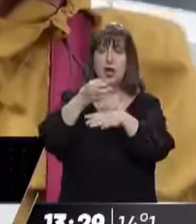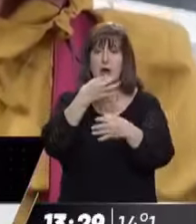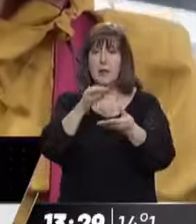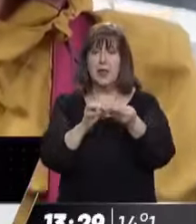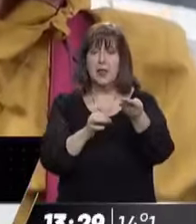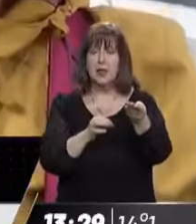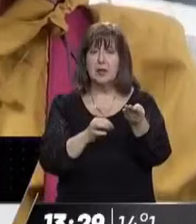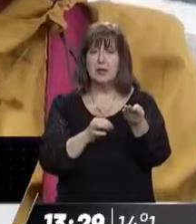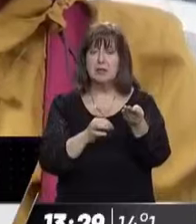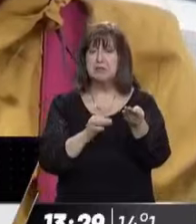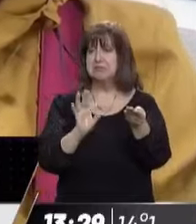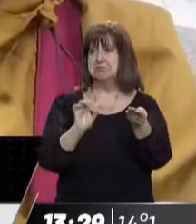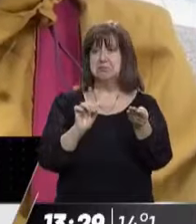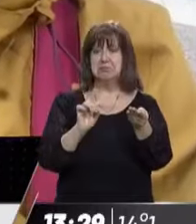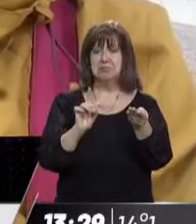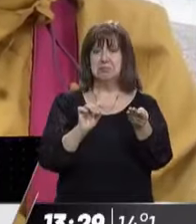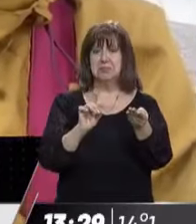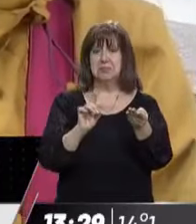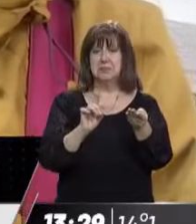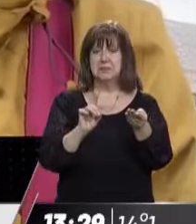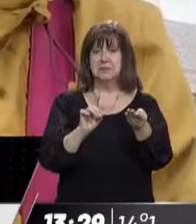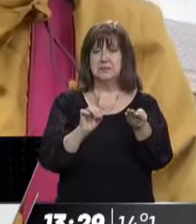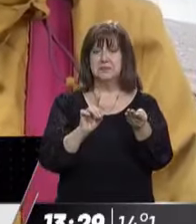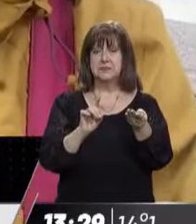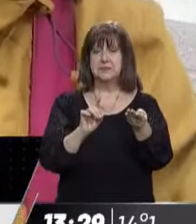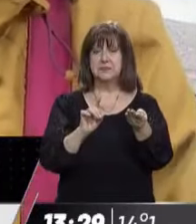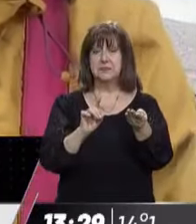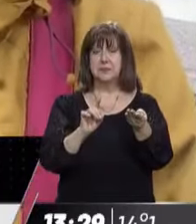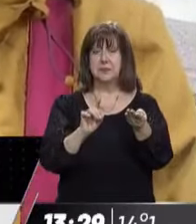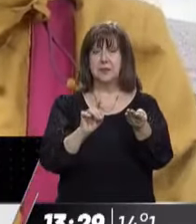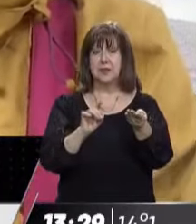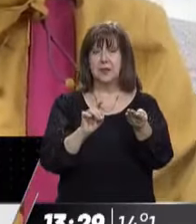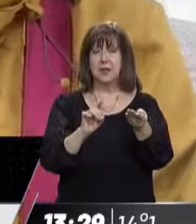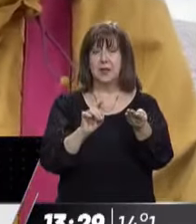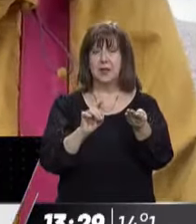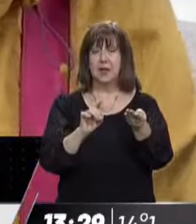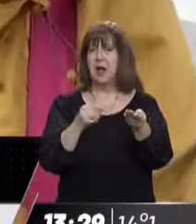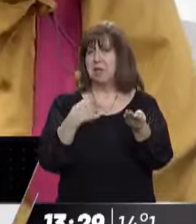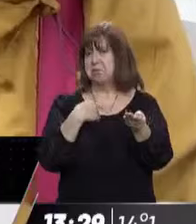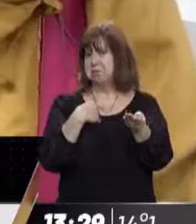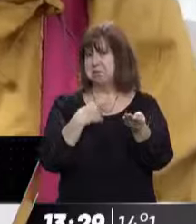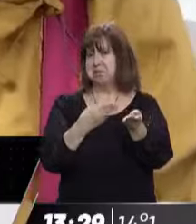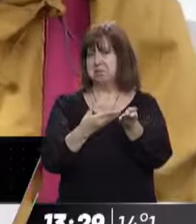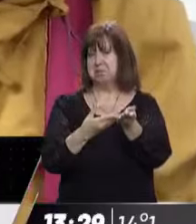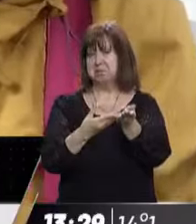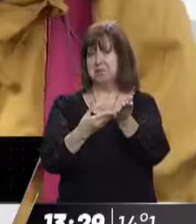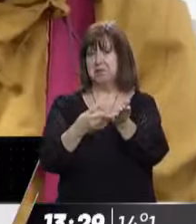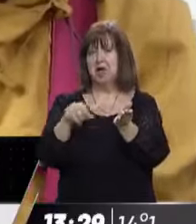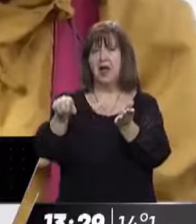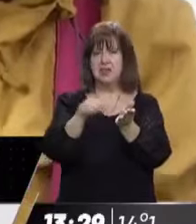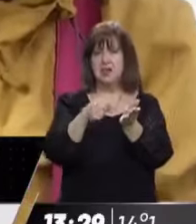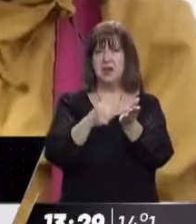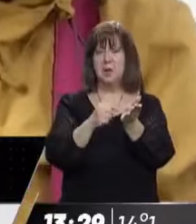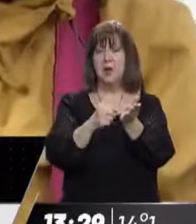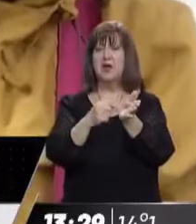pero no hubo necesidad porque traímos también nuestras pastillitas, nuestras maletitas con remedio, así que no hubo necesidad que tuviéramos que presentar receta. O